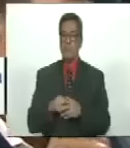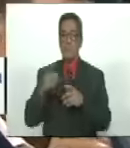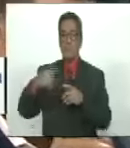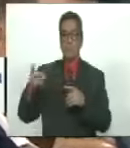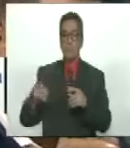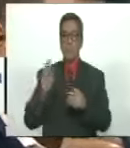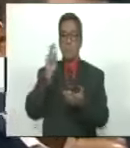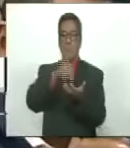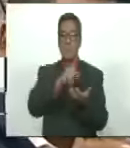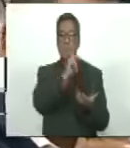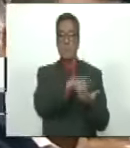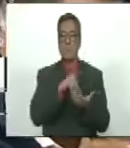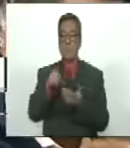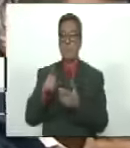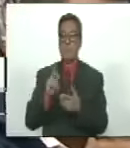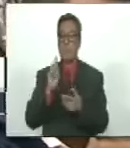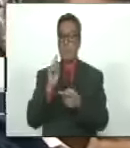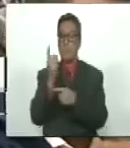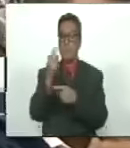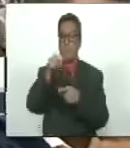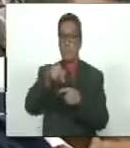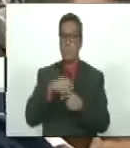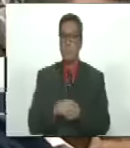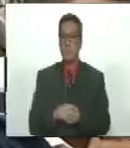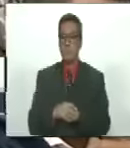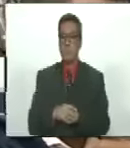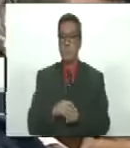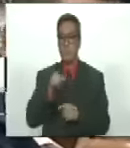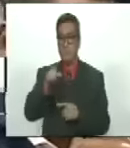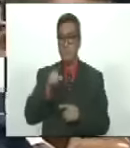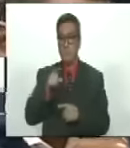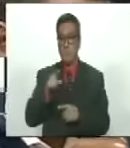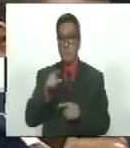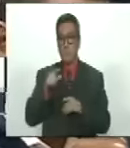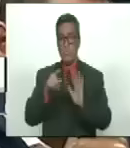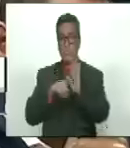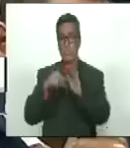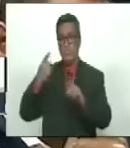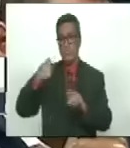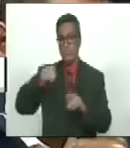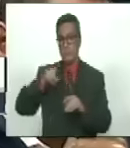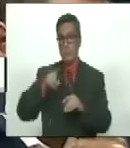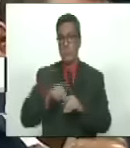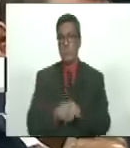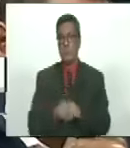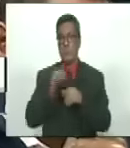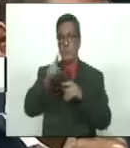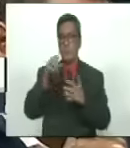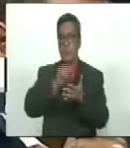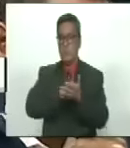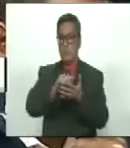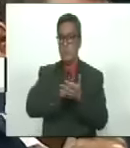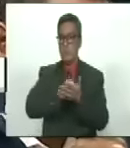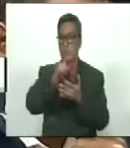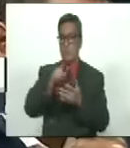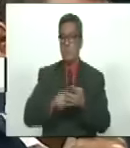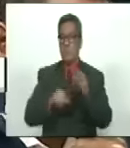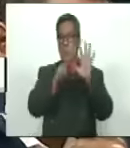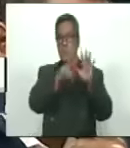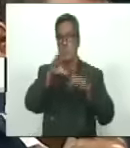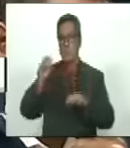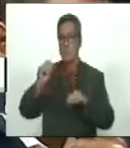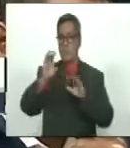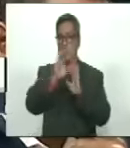democracia participativa y protagónica. Y se coloca ese artículo 70 de